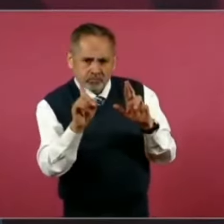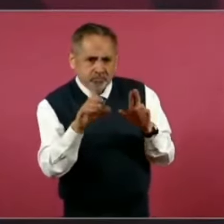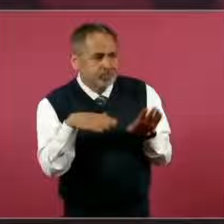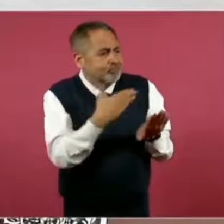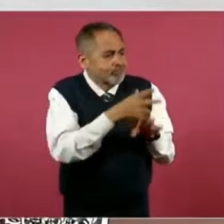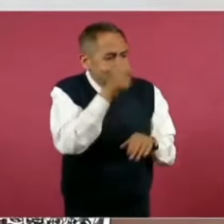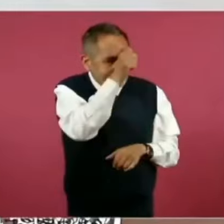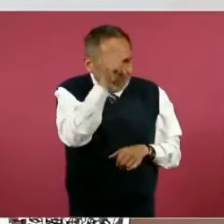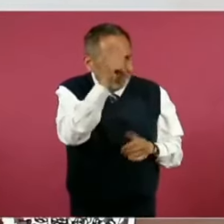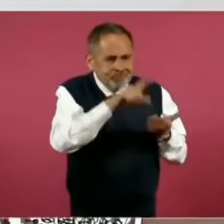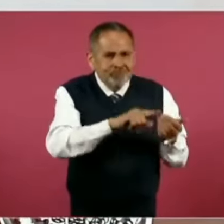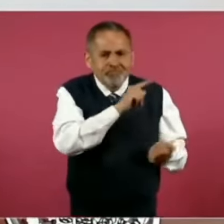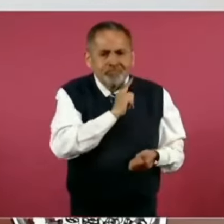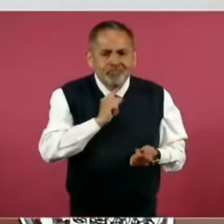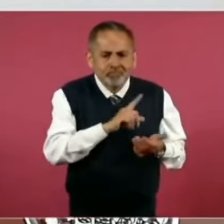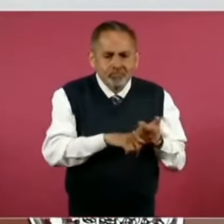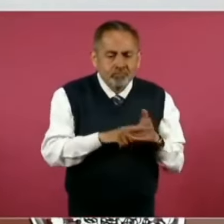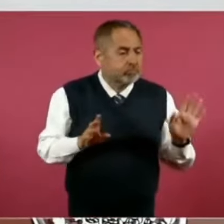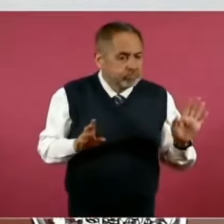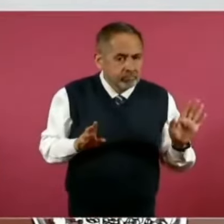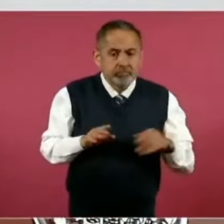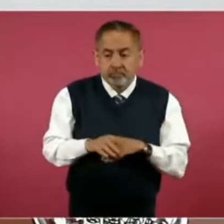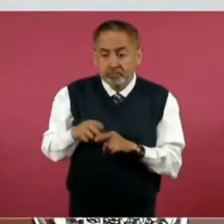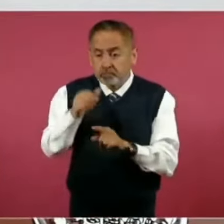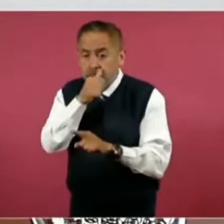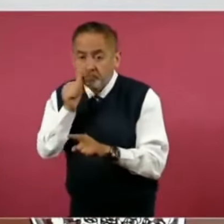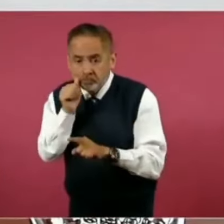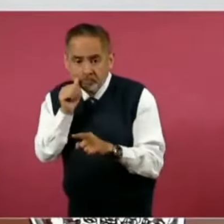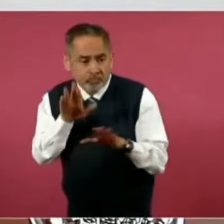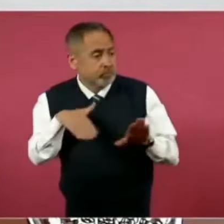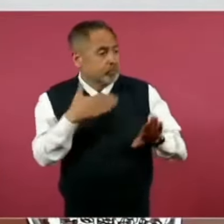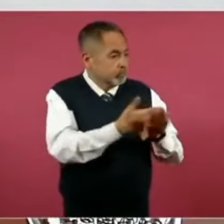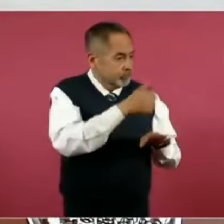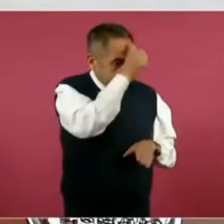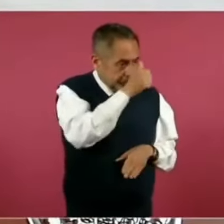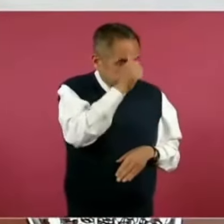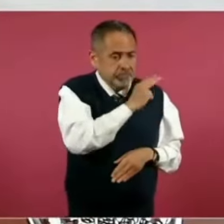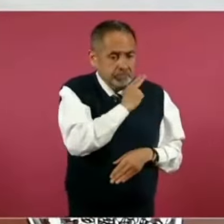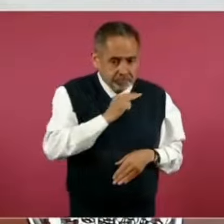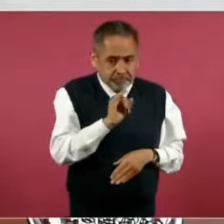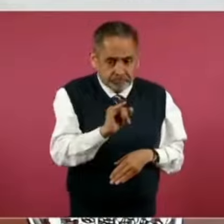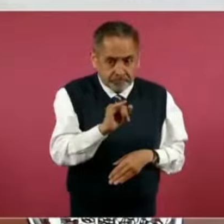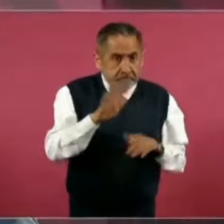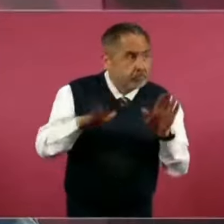Juárez era anticlerical, no antirreligioso.